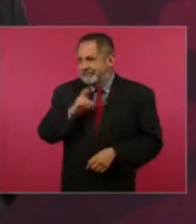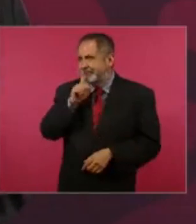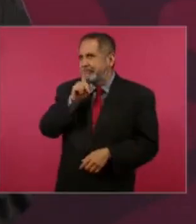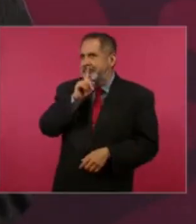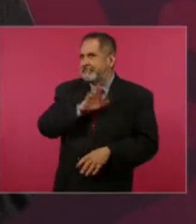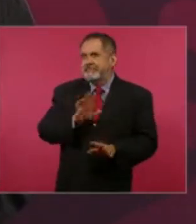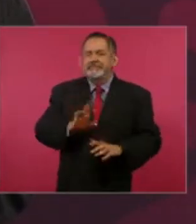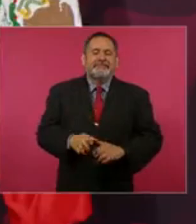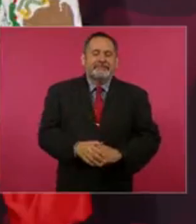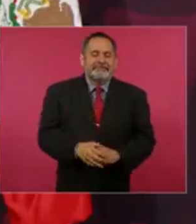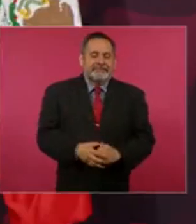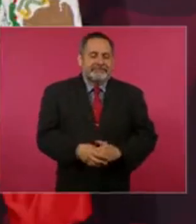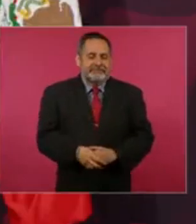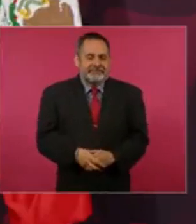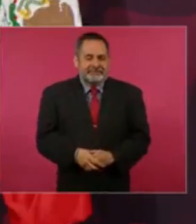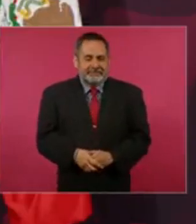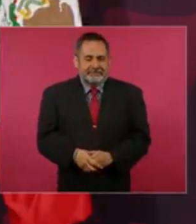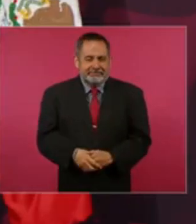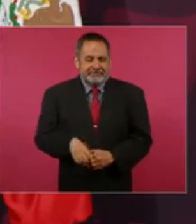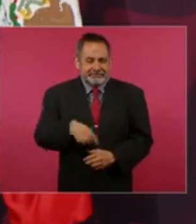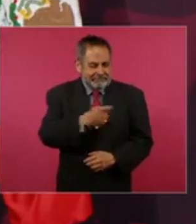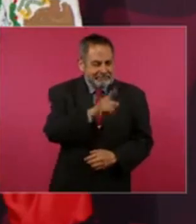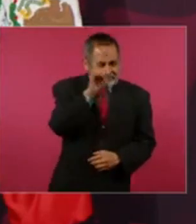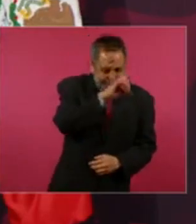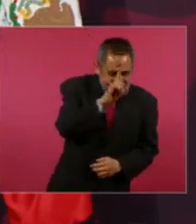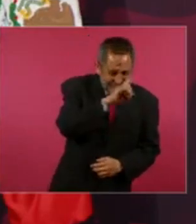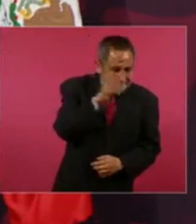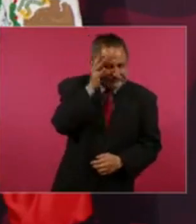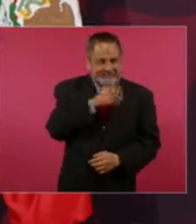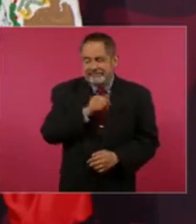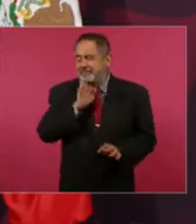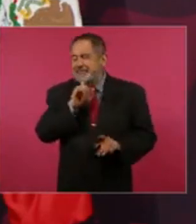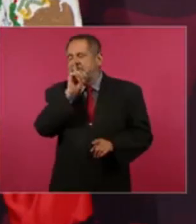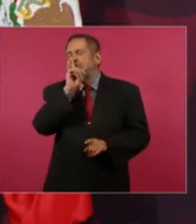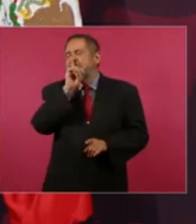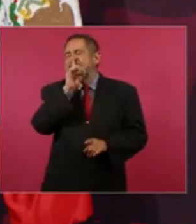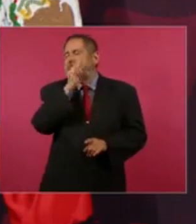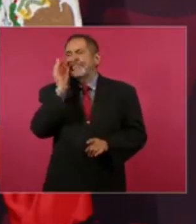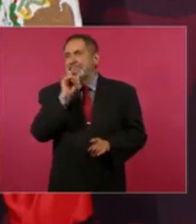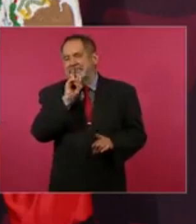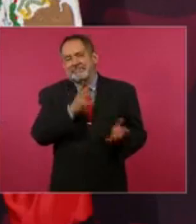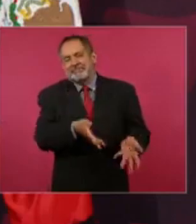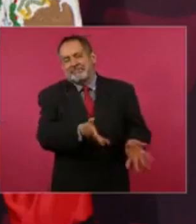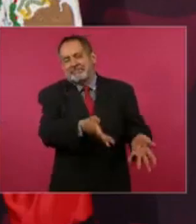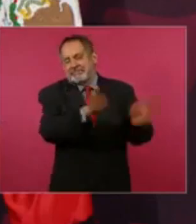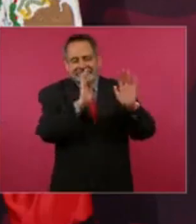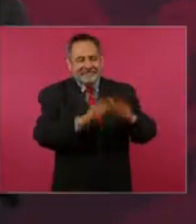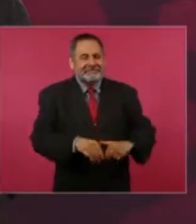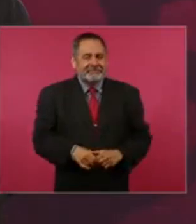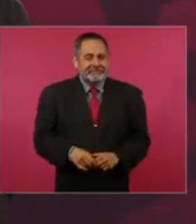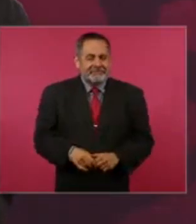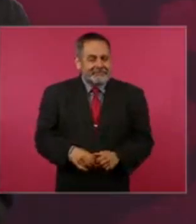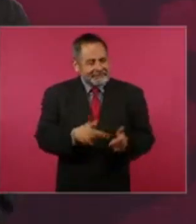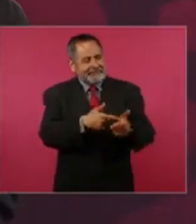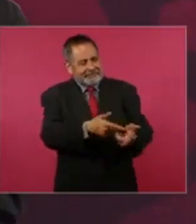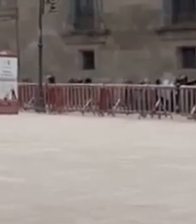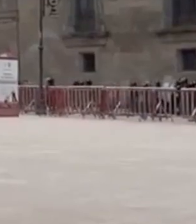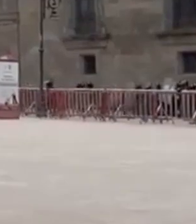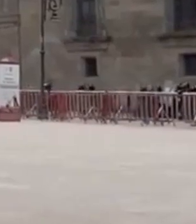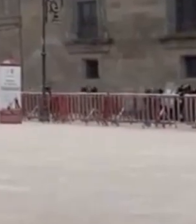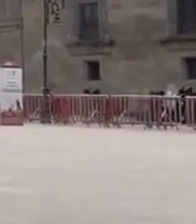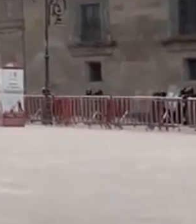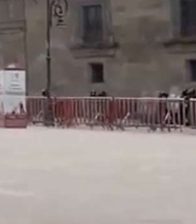por eso mejor no les recomiendo nada, que diría yo que sigan su camino.